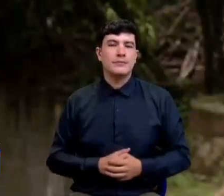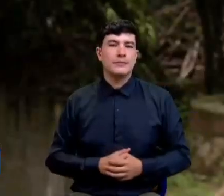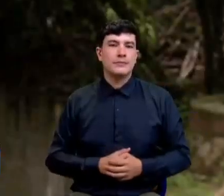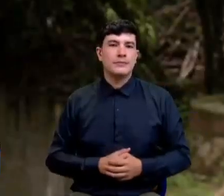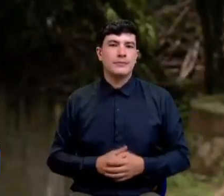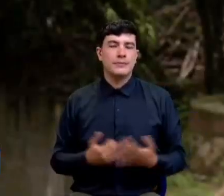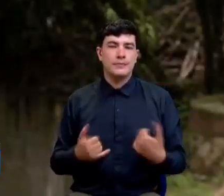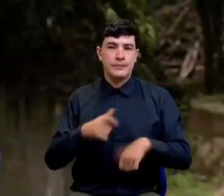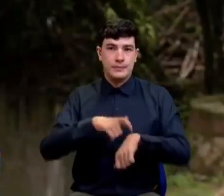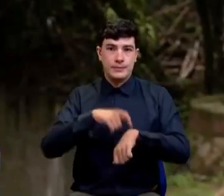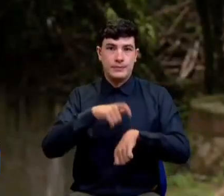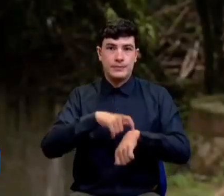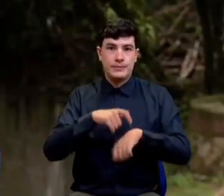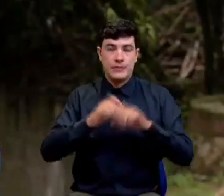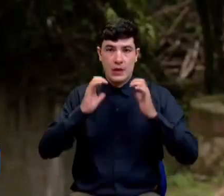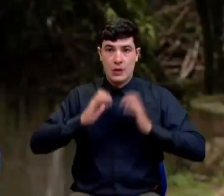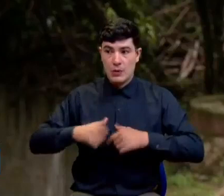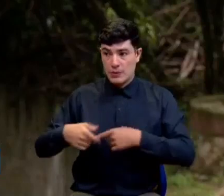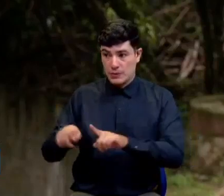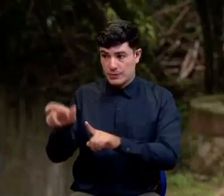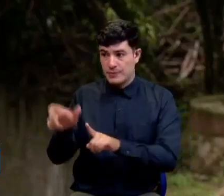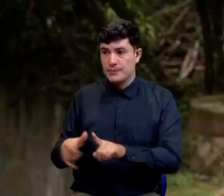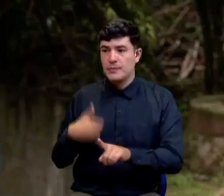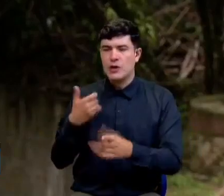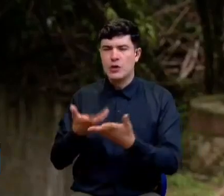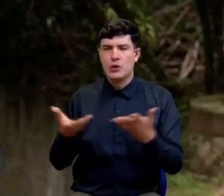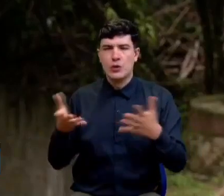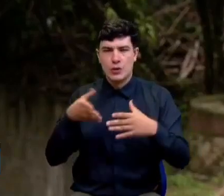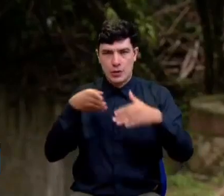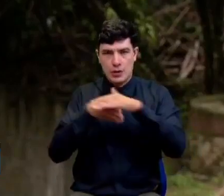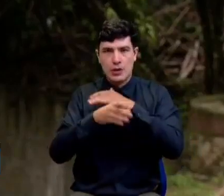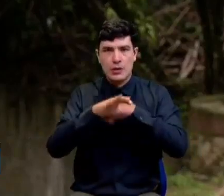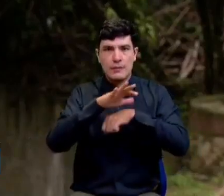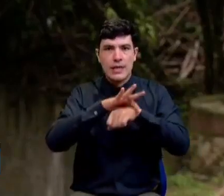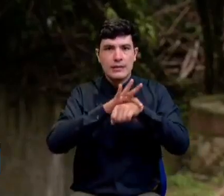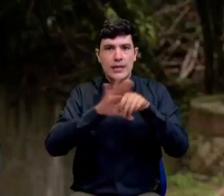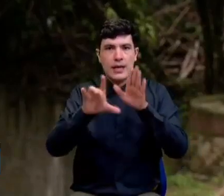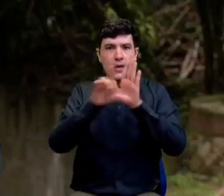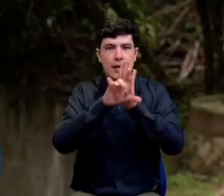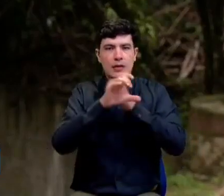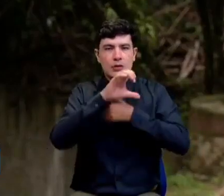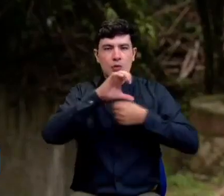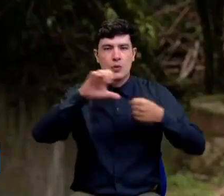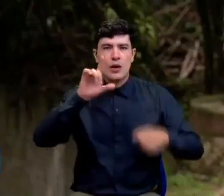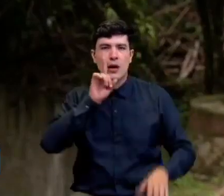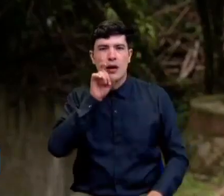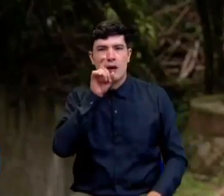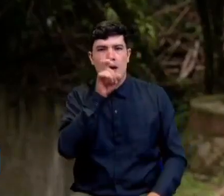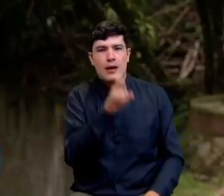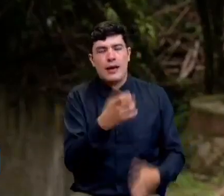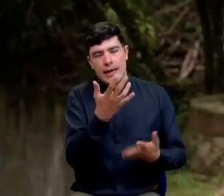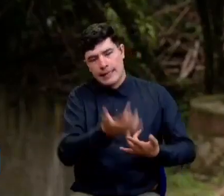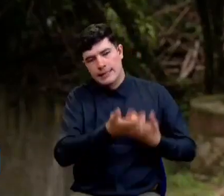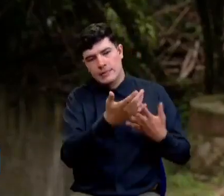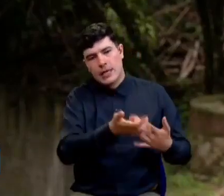A esta hora el cuerpo del joven se encuentra en Medicina Legal de Bucaramanga a la espera de ser entregado a sus familiares.